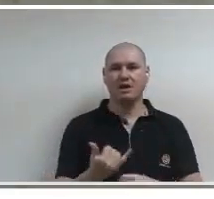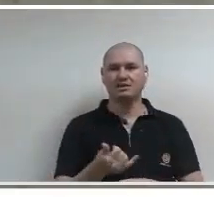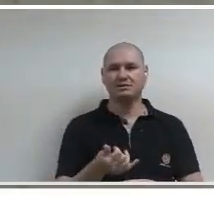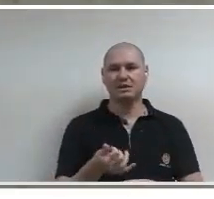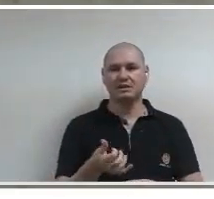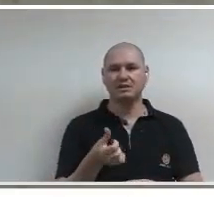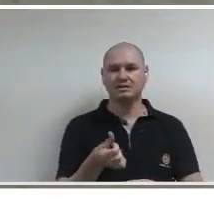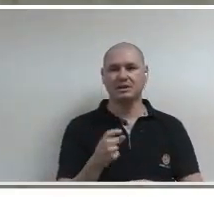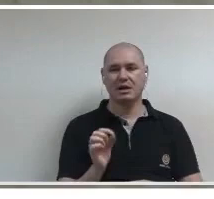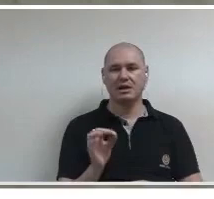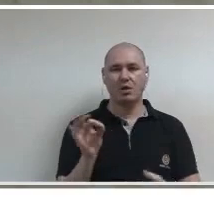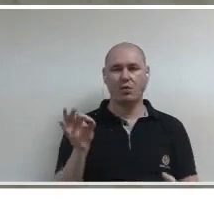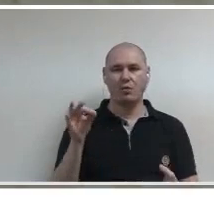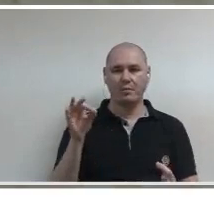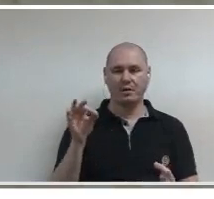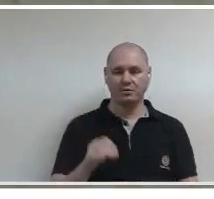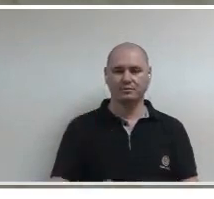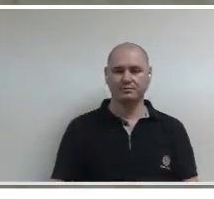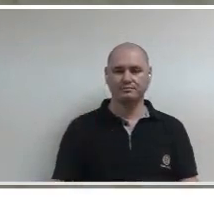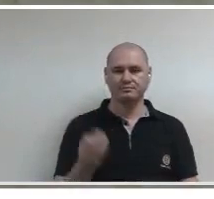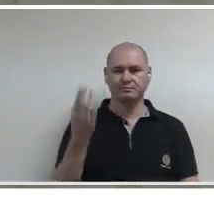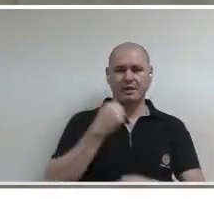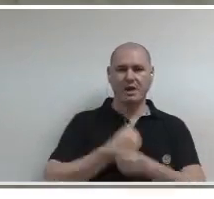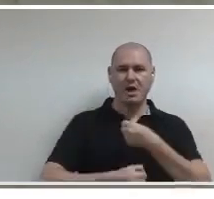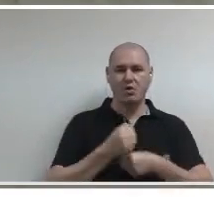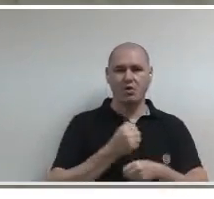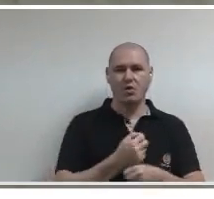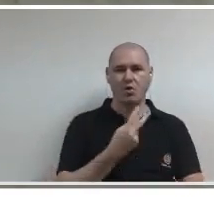685.000, ya abrecó 60 documentos y que yo abrecó.